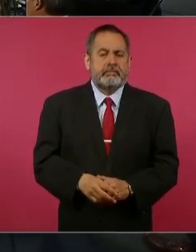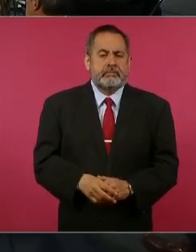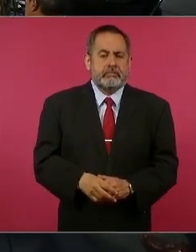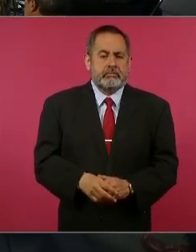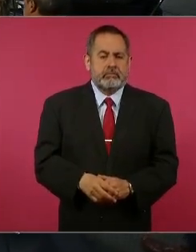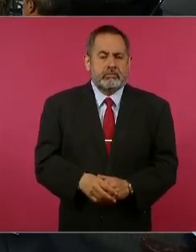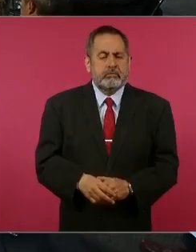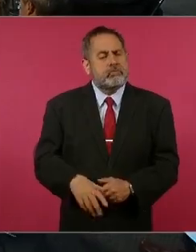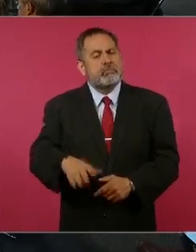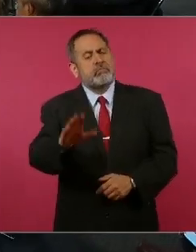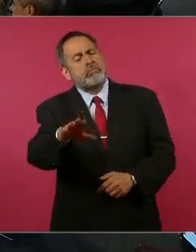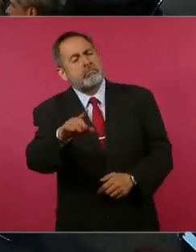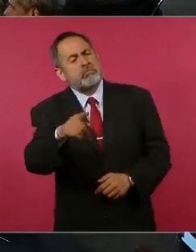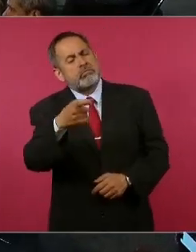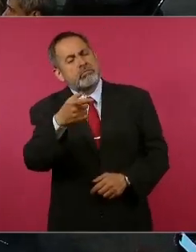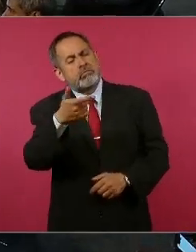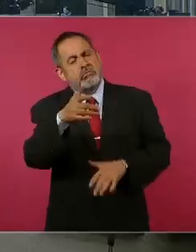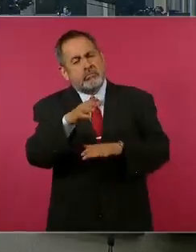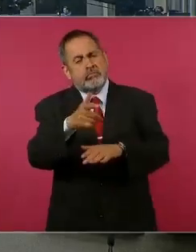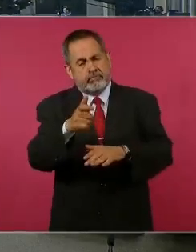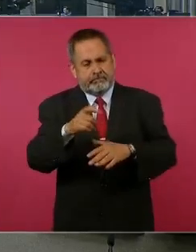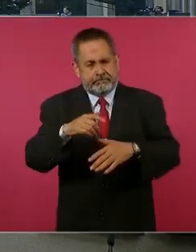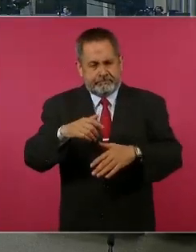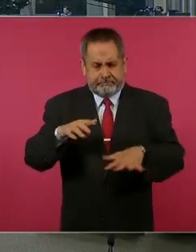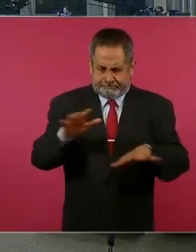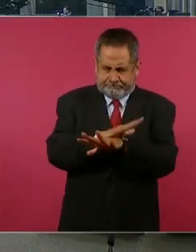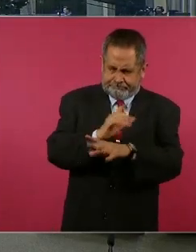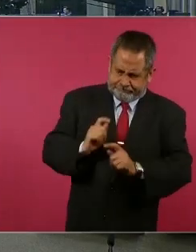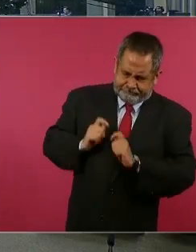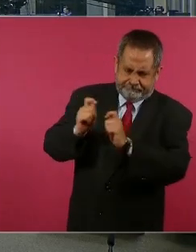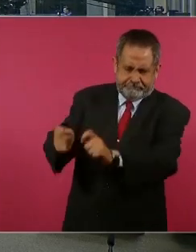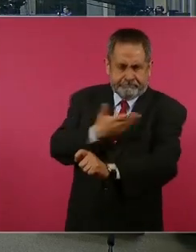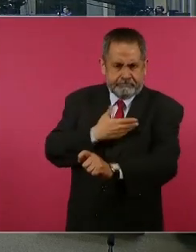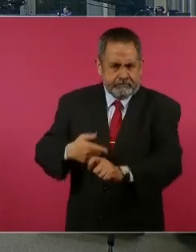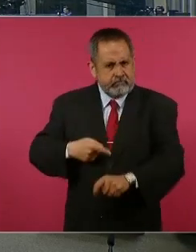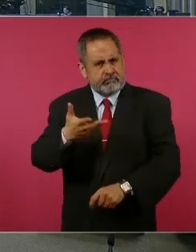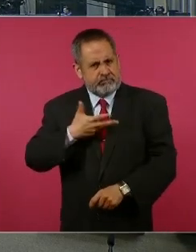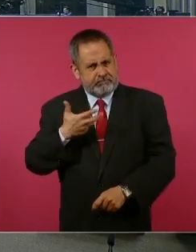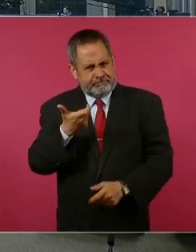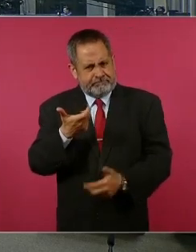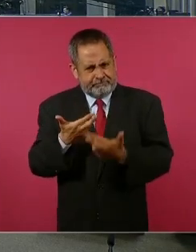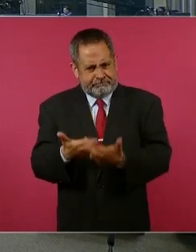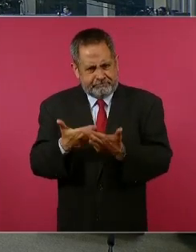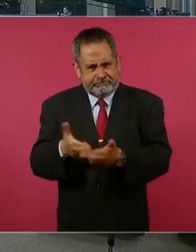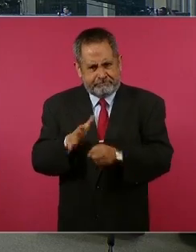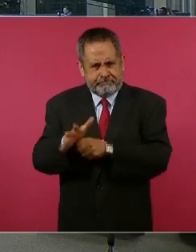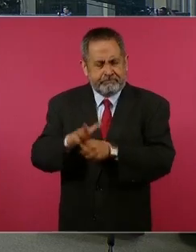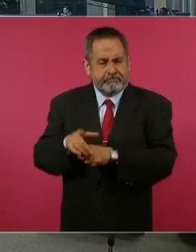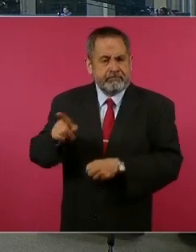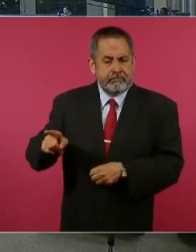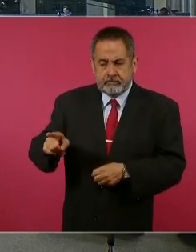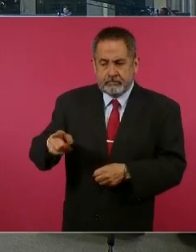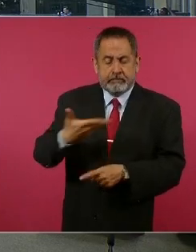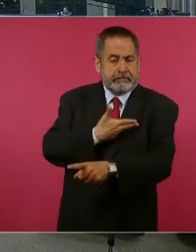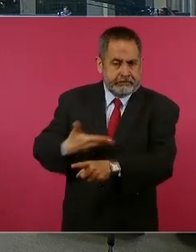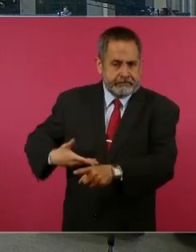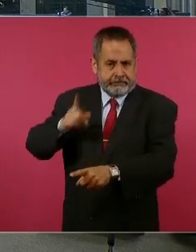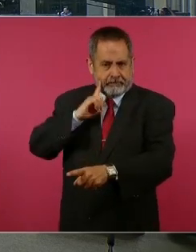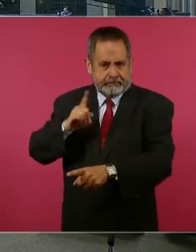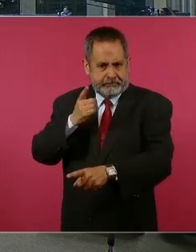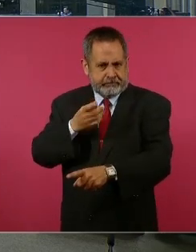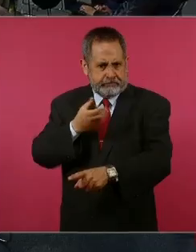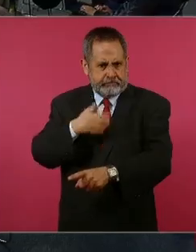Y hablando de esos recursos y transición, presidente, ¿tiene dinero suficiente la presidenta electa? ¿Ya está establecido